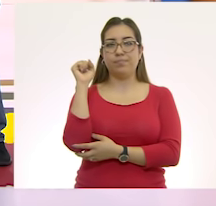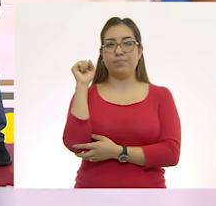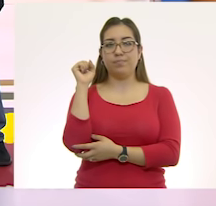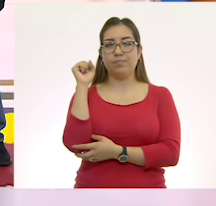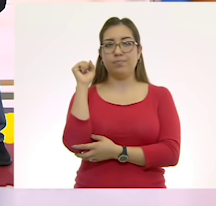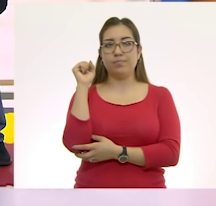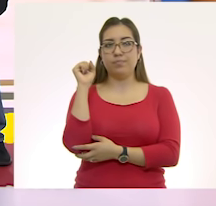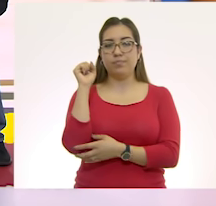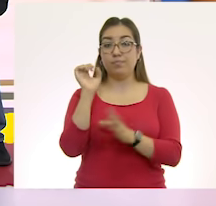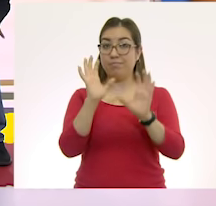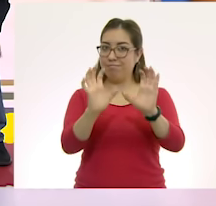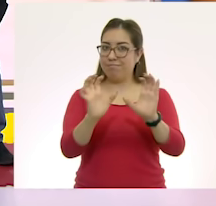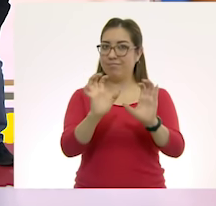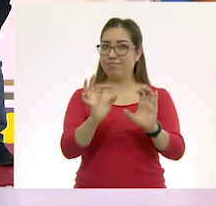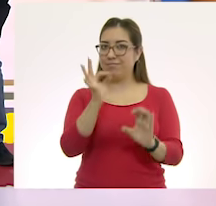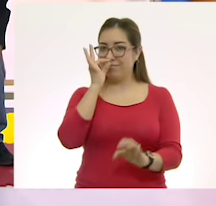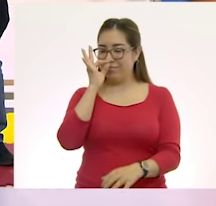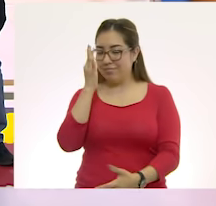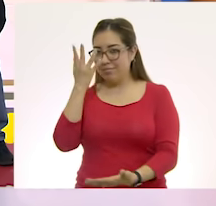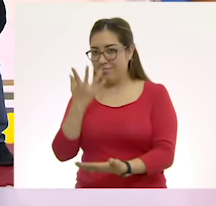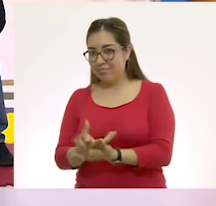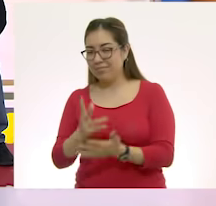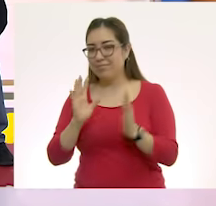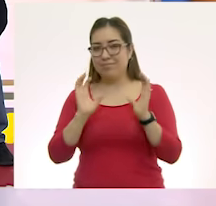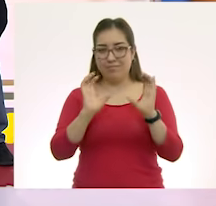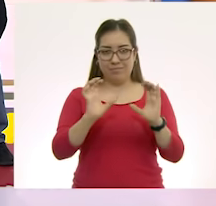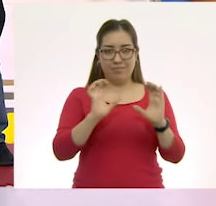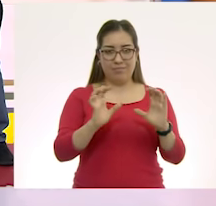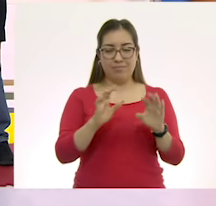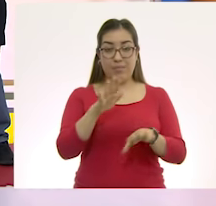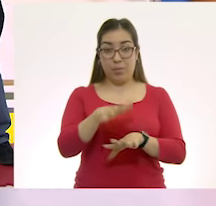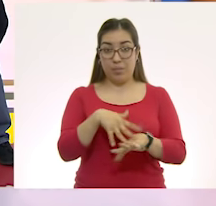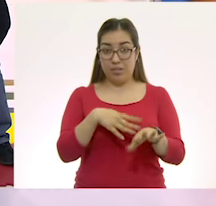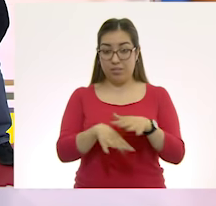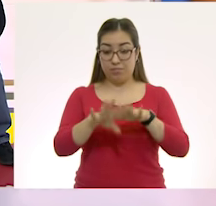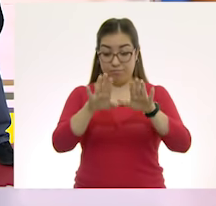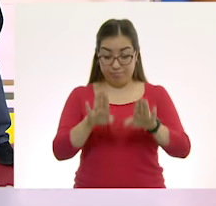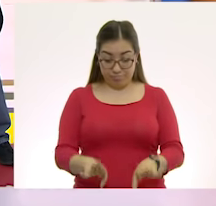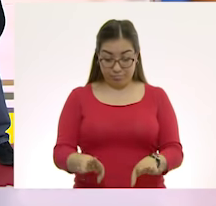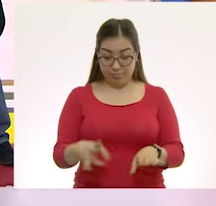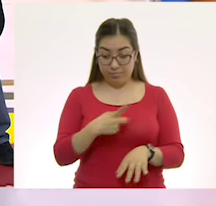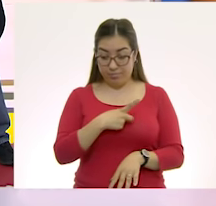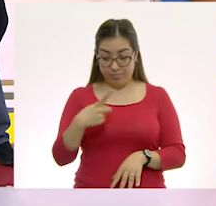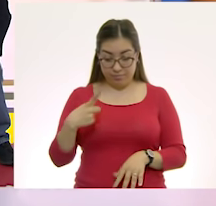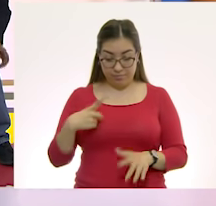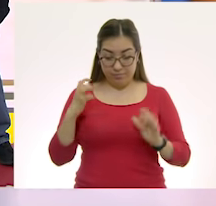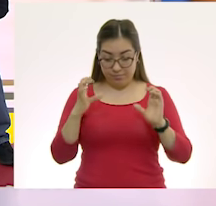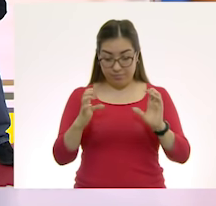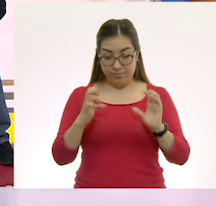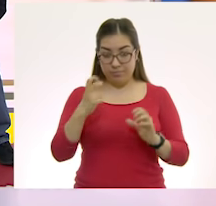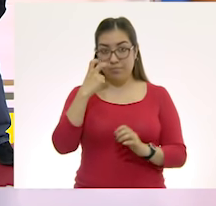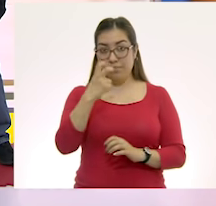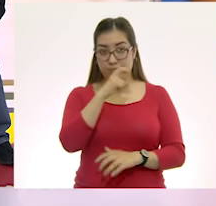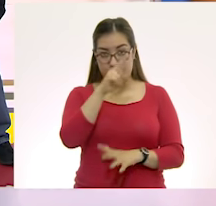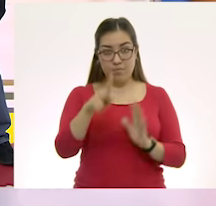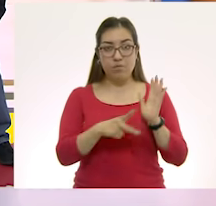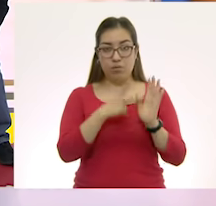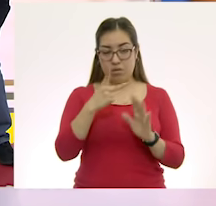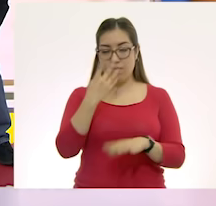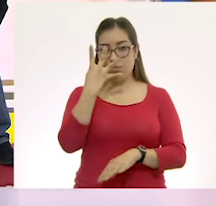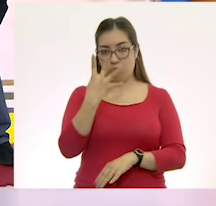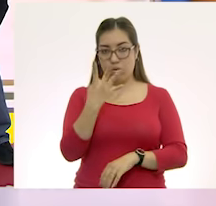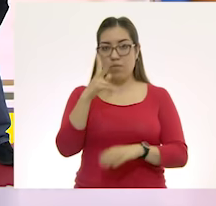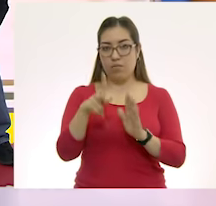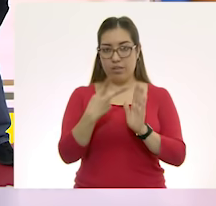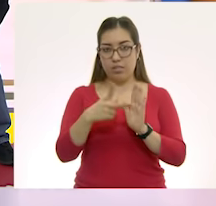1, 2, 3, 4. Tengan mucho cuidado, pongan muy bien los pies, porque si no también ya se va un poquito de lado del banco. Sí. Vamos a hacerlo otra vez, pero son cuatro tiempos.